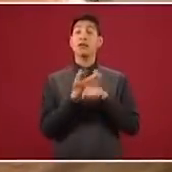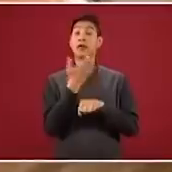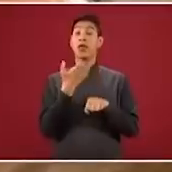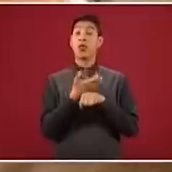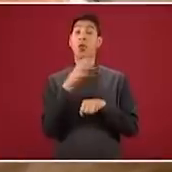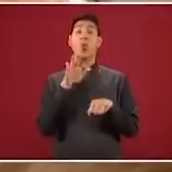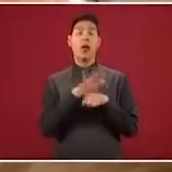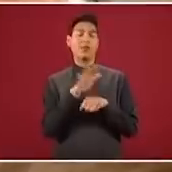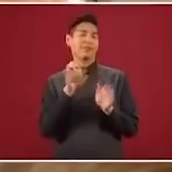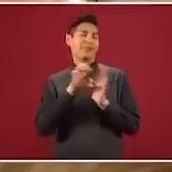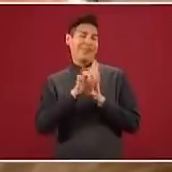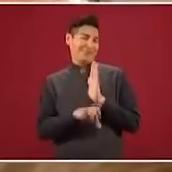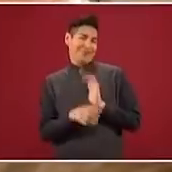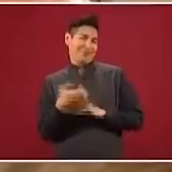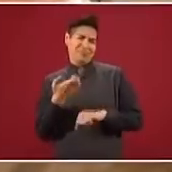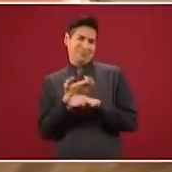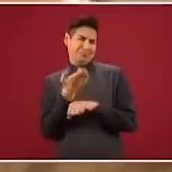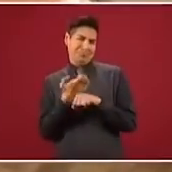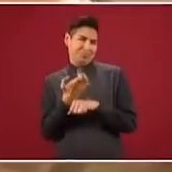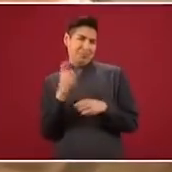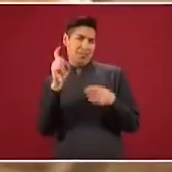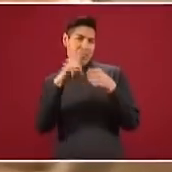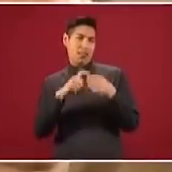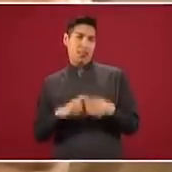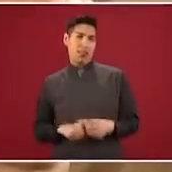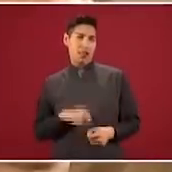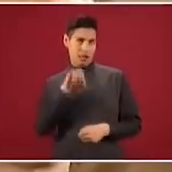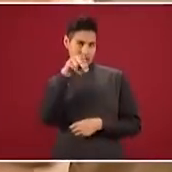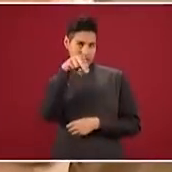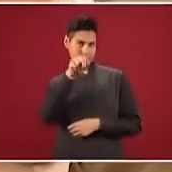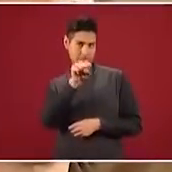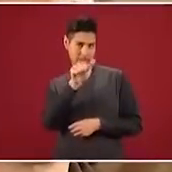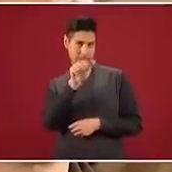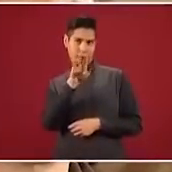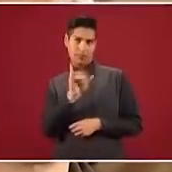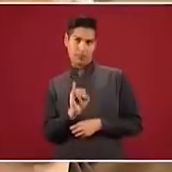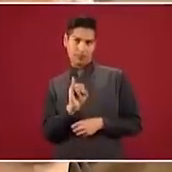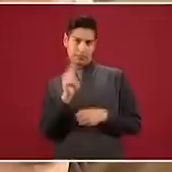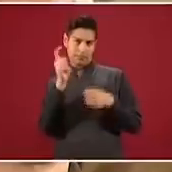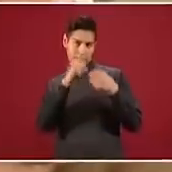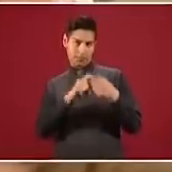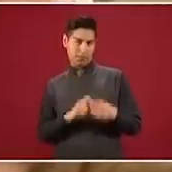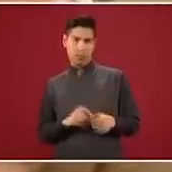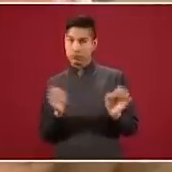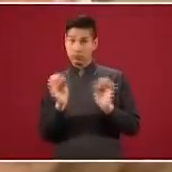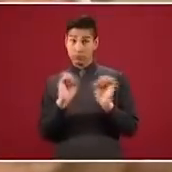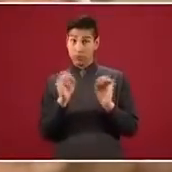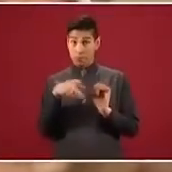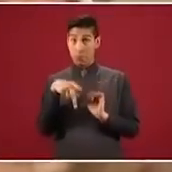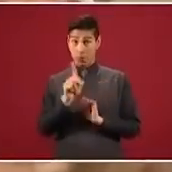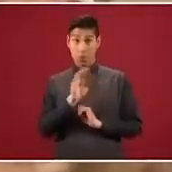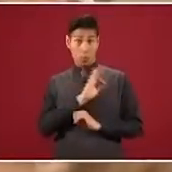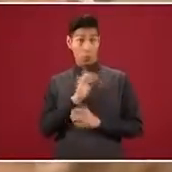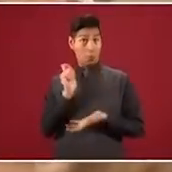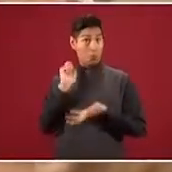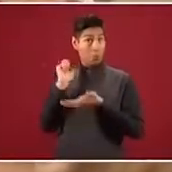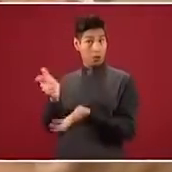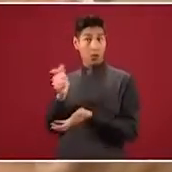o no se adhieran al INSABI, ¿en algún momento podrán tener acceso a los 40 mil millones de pesos o a parte de